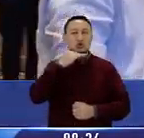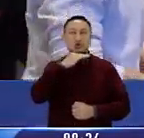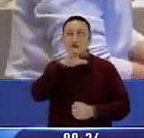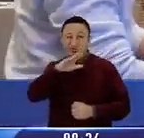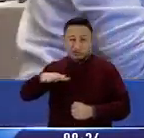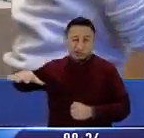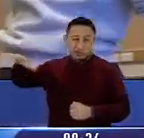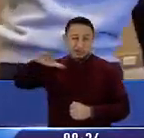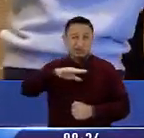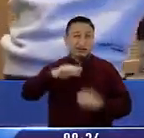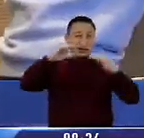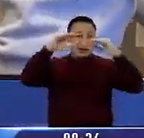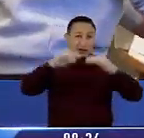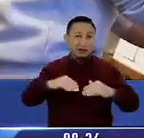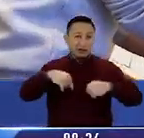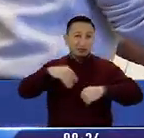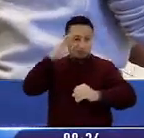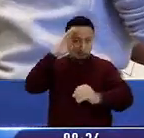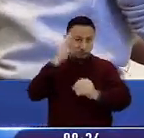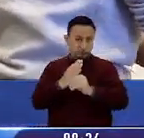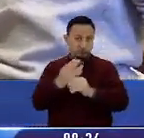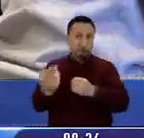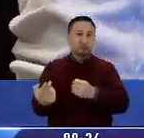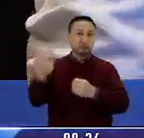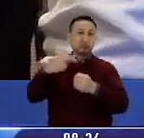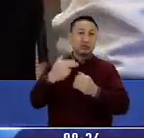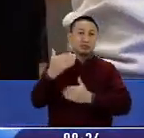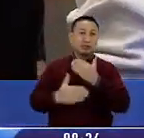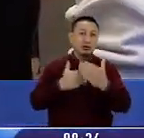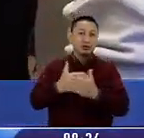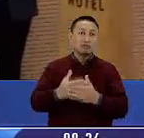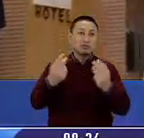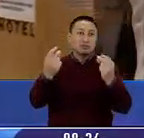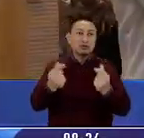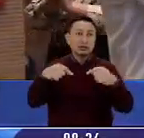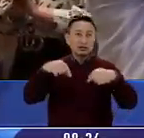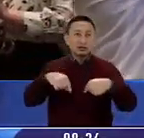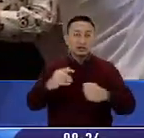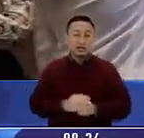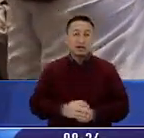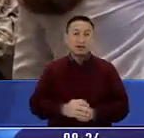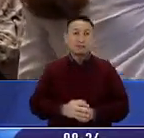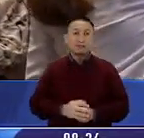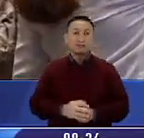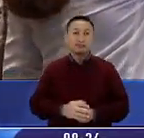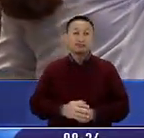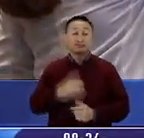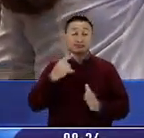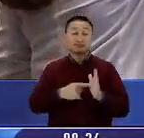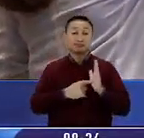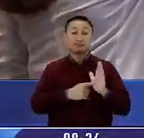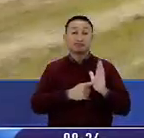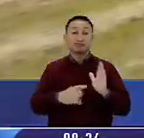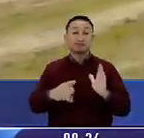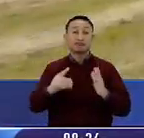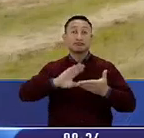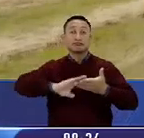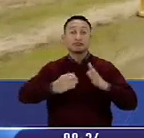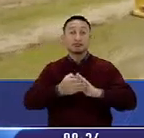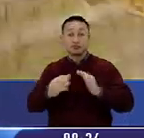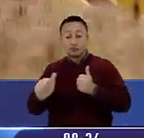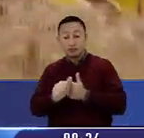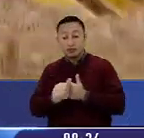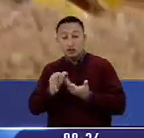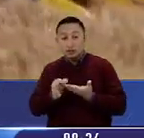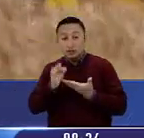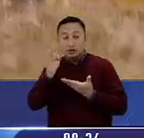invernadero a lograr su objetivo y participar en los procesos de aceleración e incubación. Entre ellas se encuentran comunidades locales, pueblos